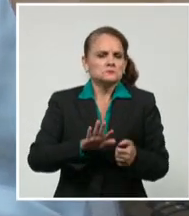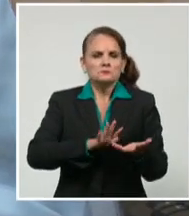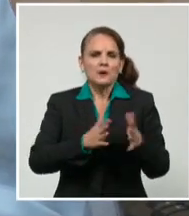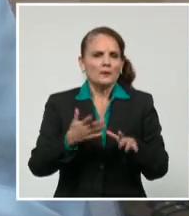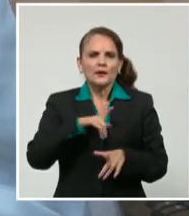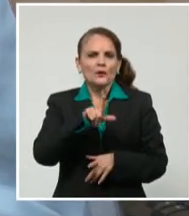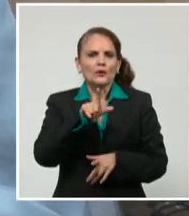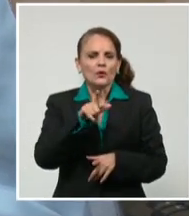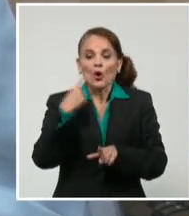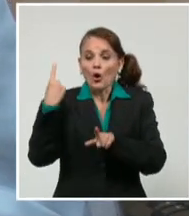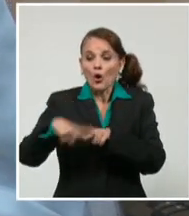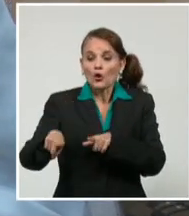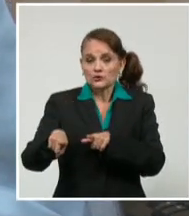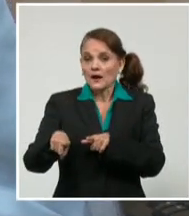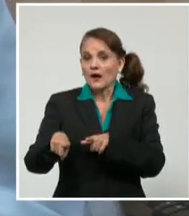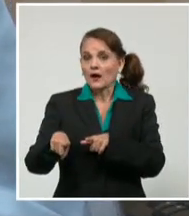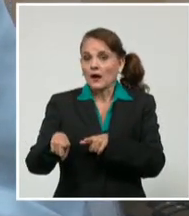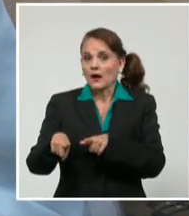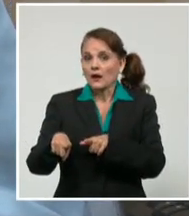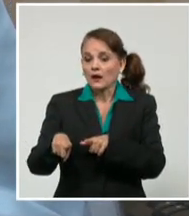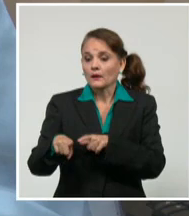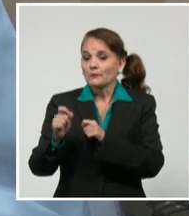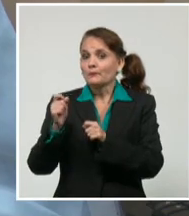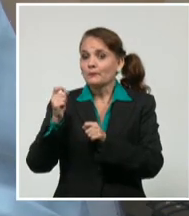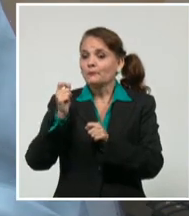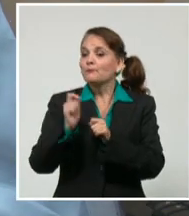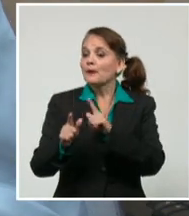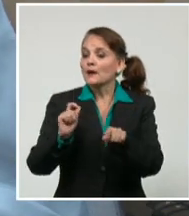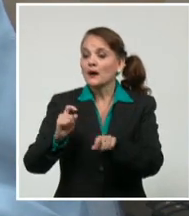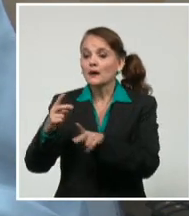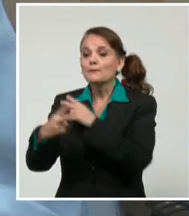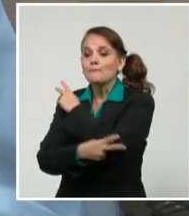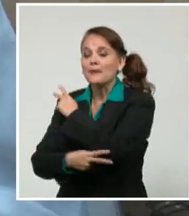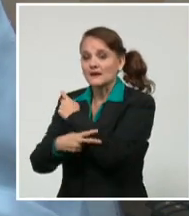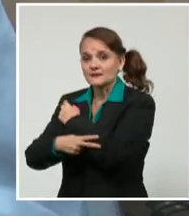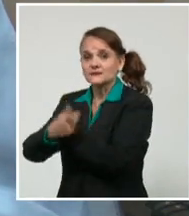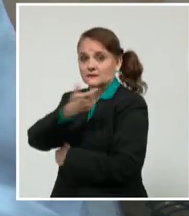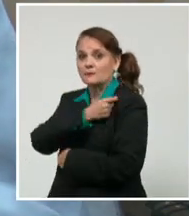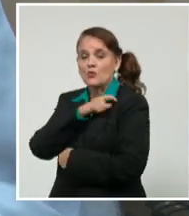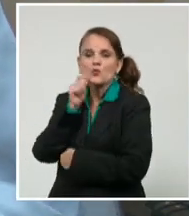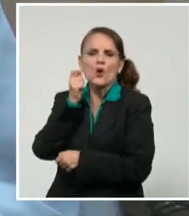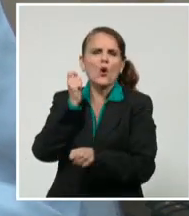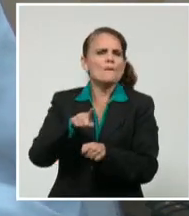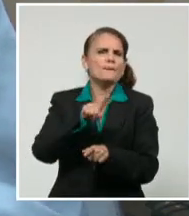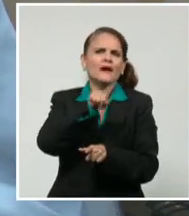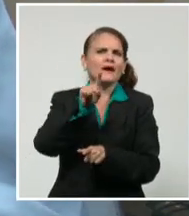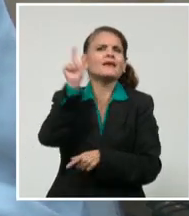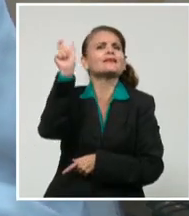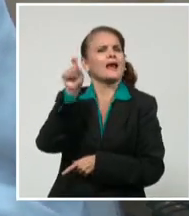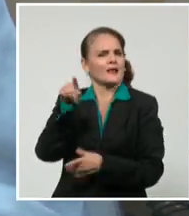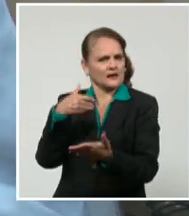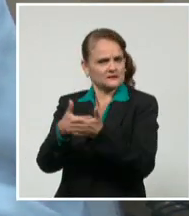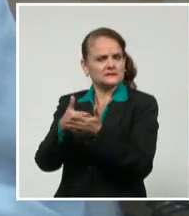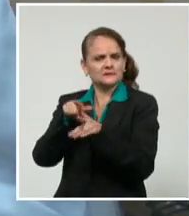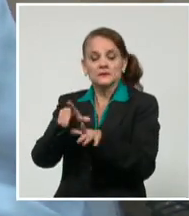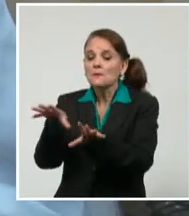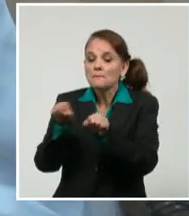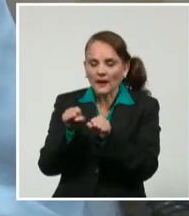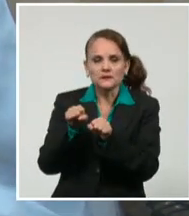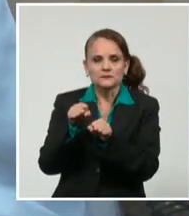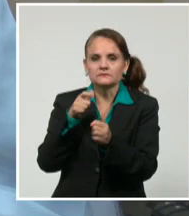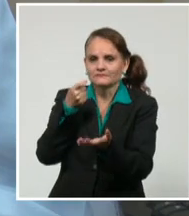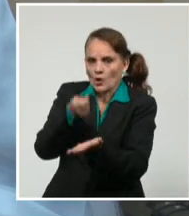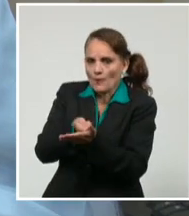empezar a importar una vacuna de hemófilos conjugada de una empresa italiana en aquel momento, que era la única que había podido adquirir. Y